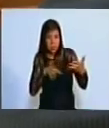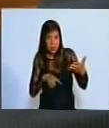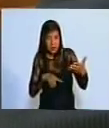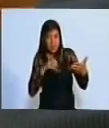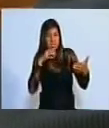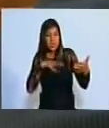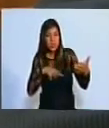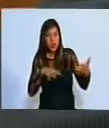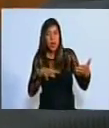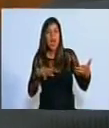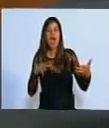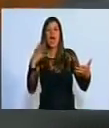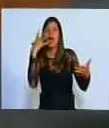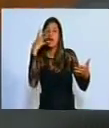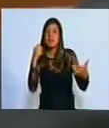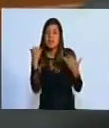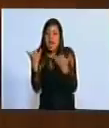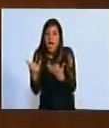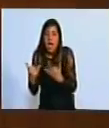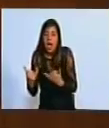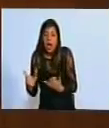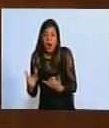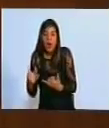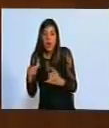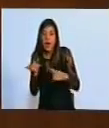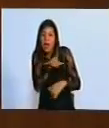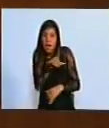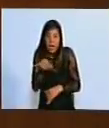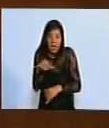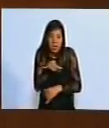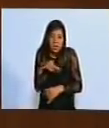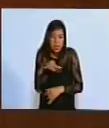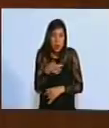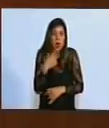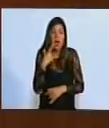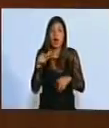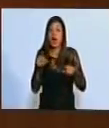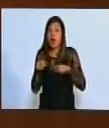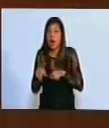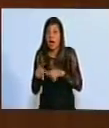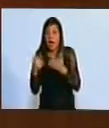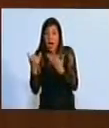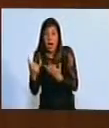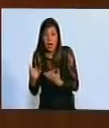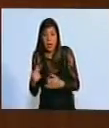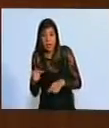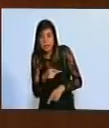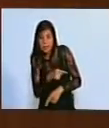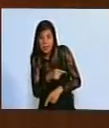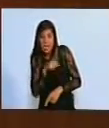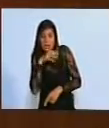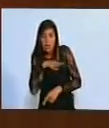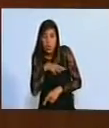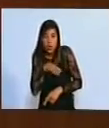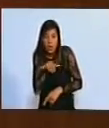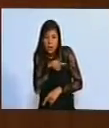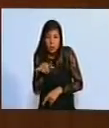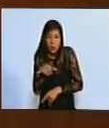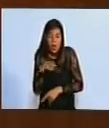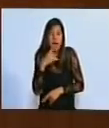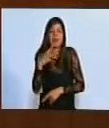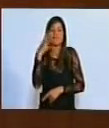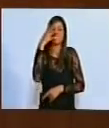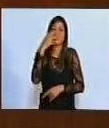interpretar el presente. Y si acertamos en la interpretación del presente, nosotros podemos